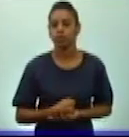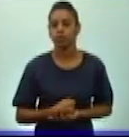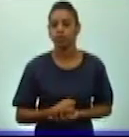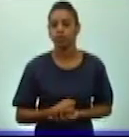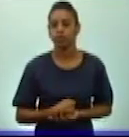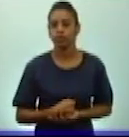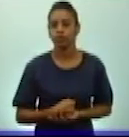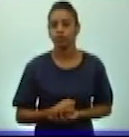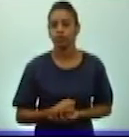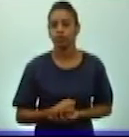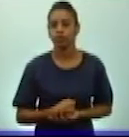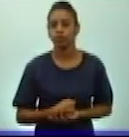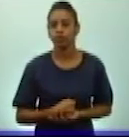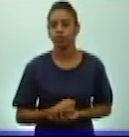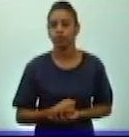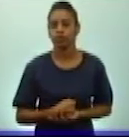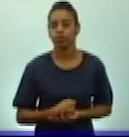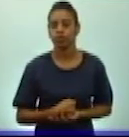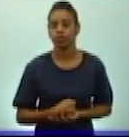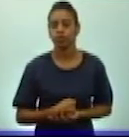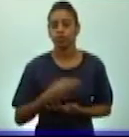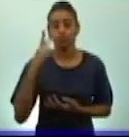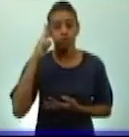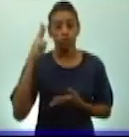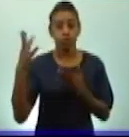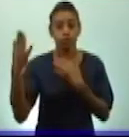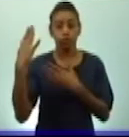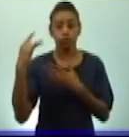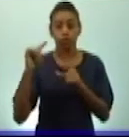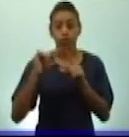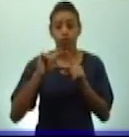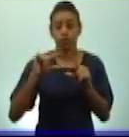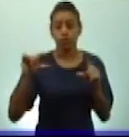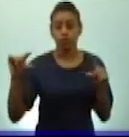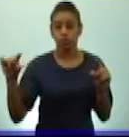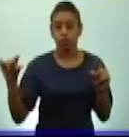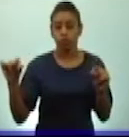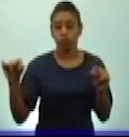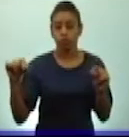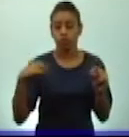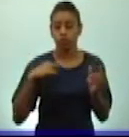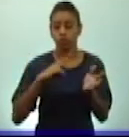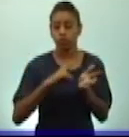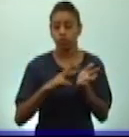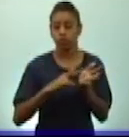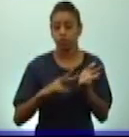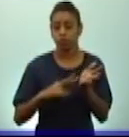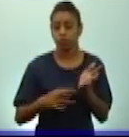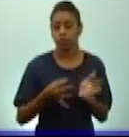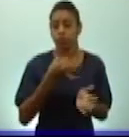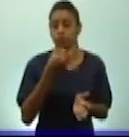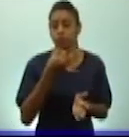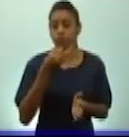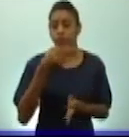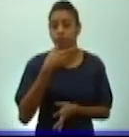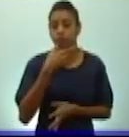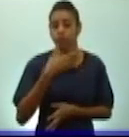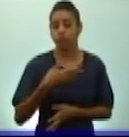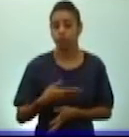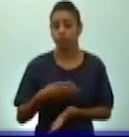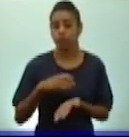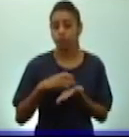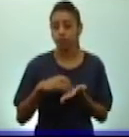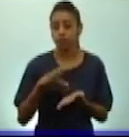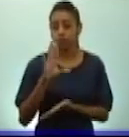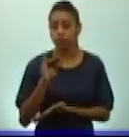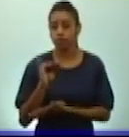sindical mujalista. Recordemos la última parte del fragmento que leí del discurso de Fidel, donde decía